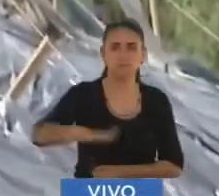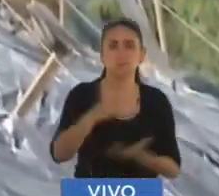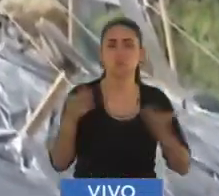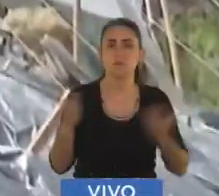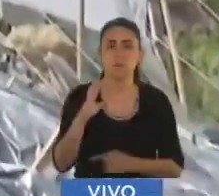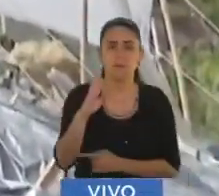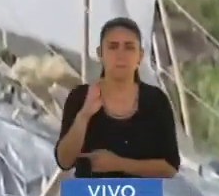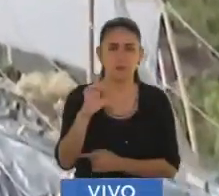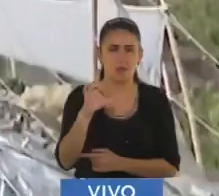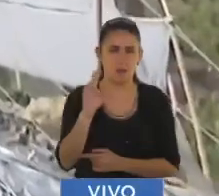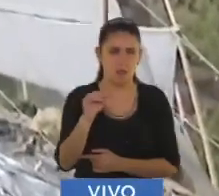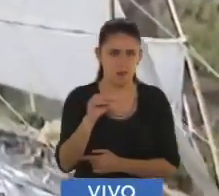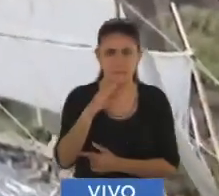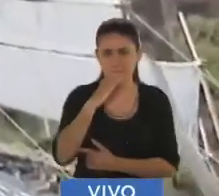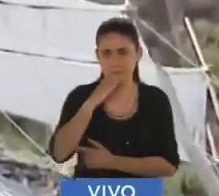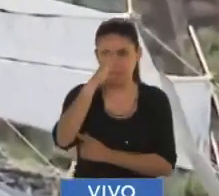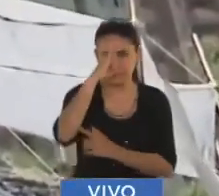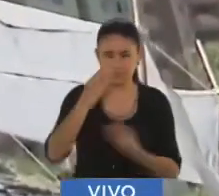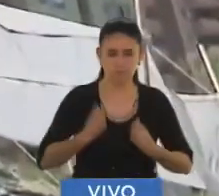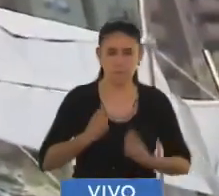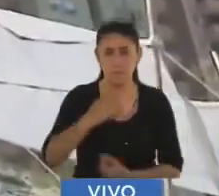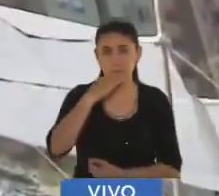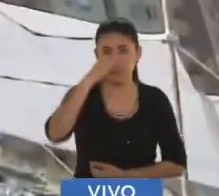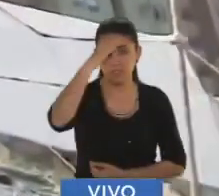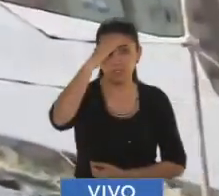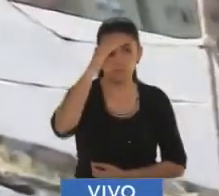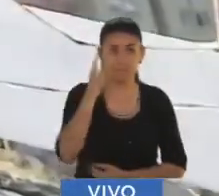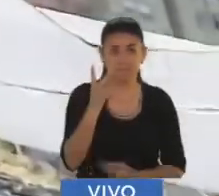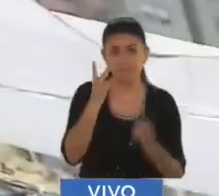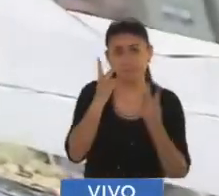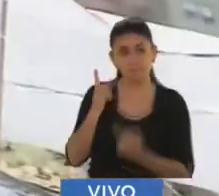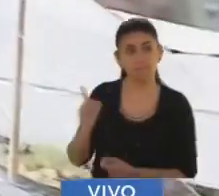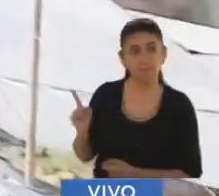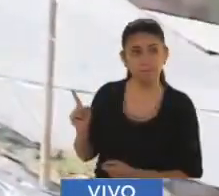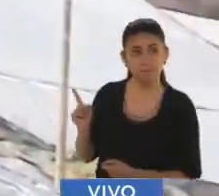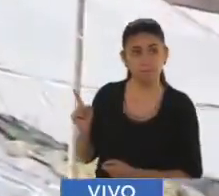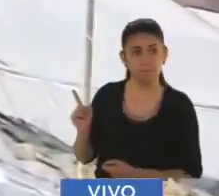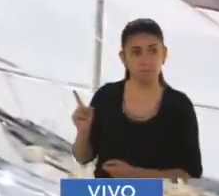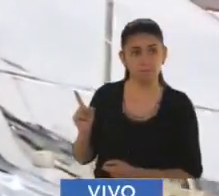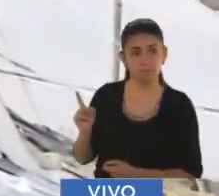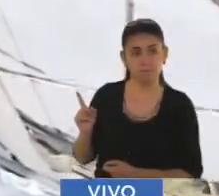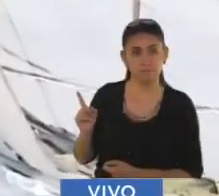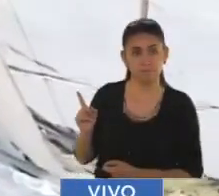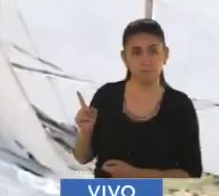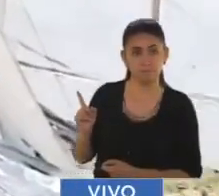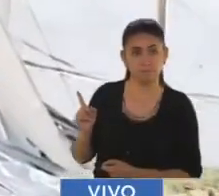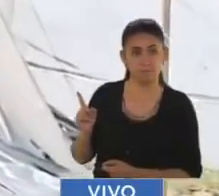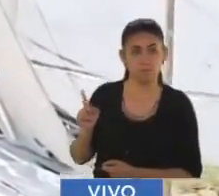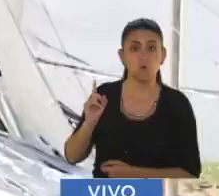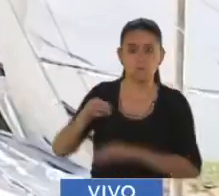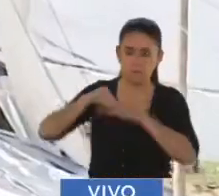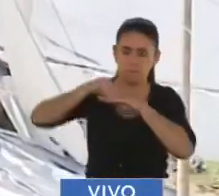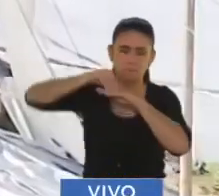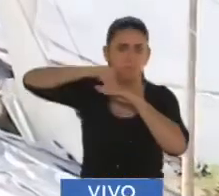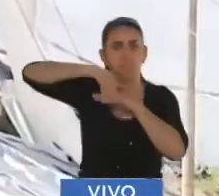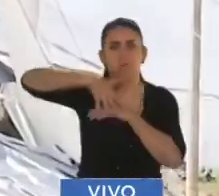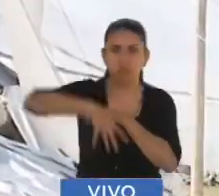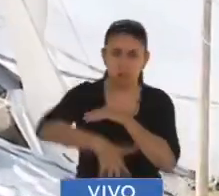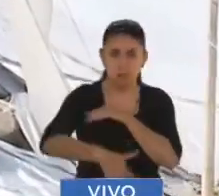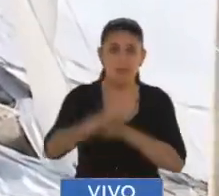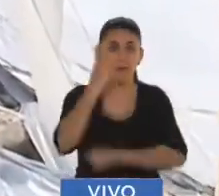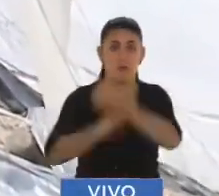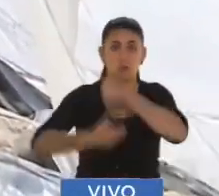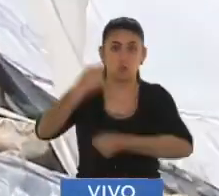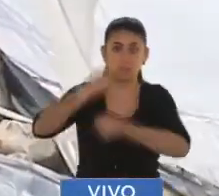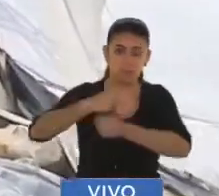en Medellín. Esta es la situación o este es el panorama en el que está en este momento ese deslizamiento que se presentó desde el año